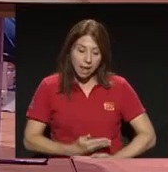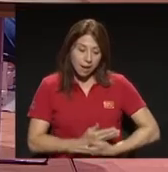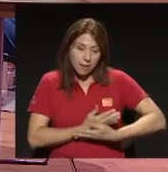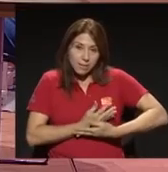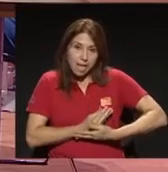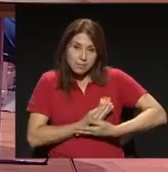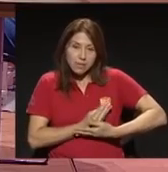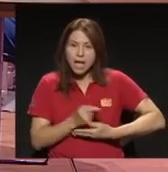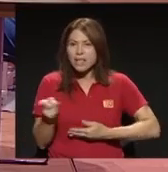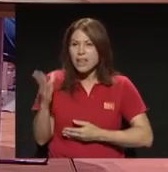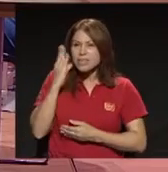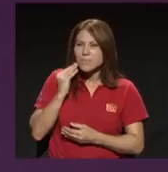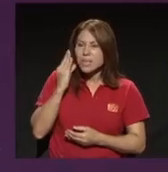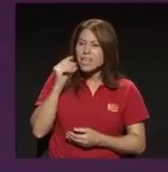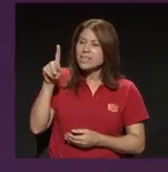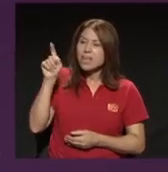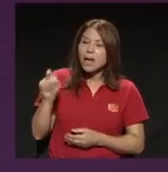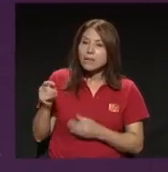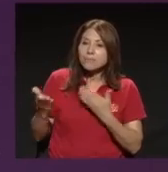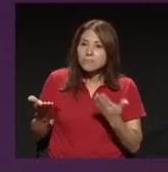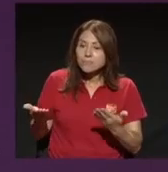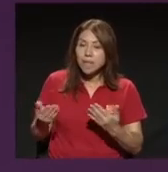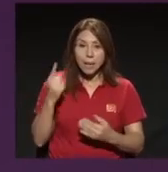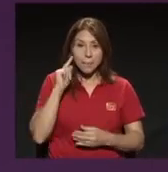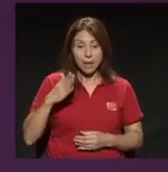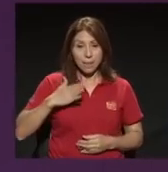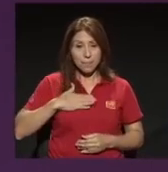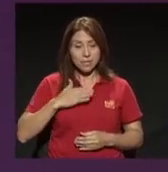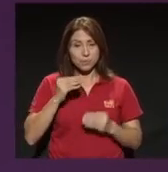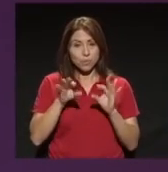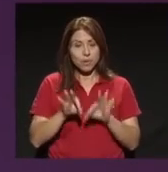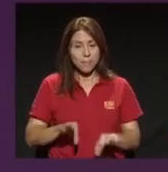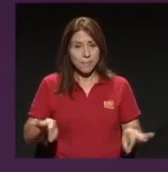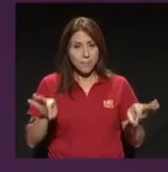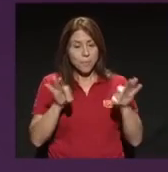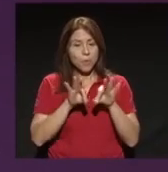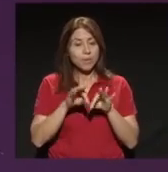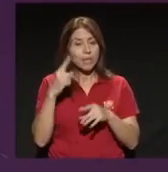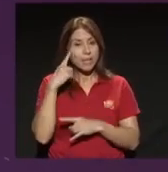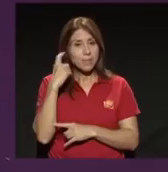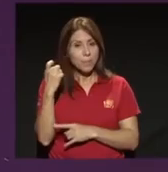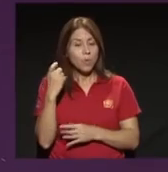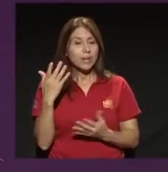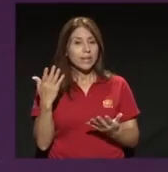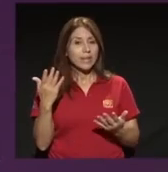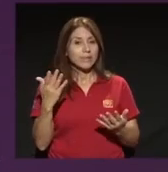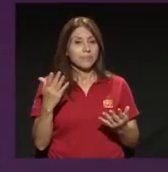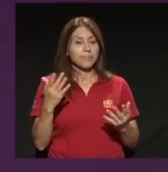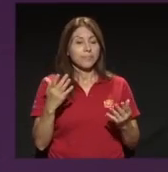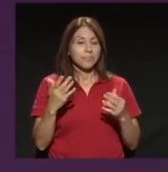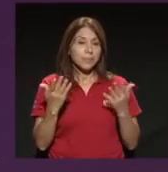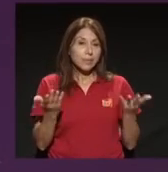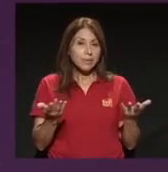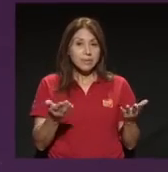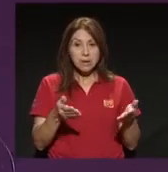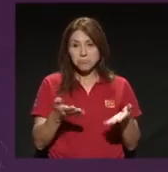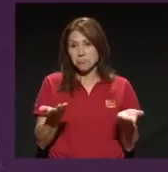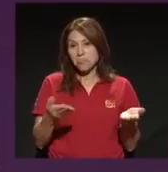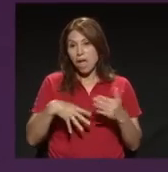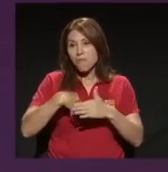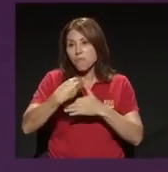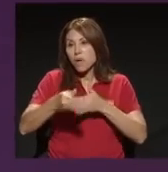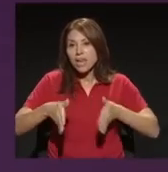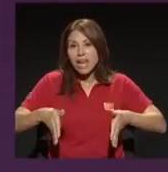para usted que se ve para mí es muy importante porque a ver en la gente en la calle tal vez